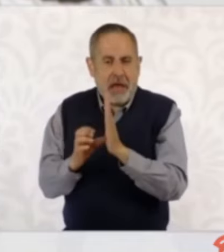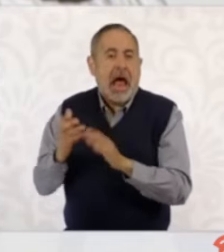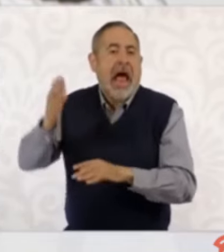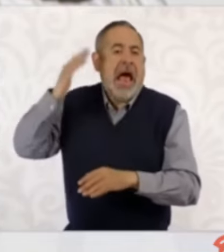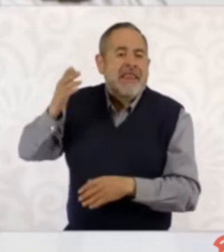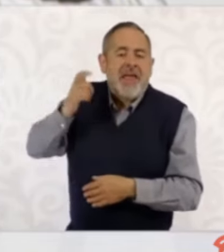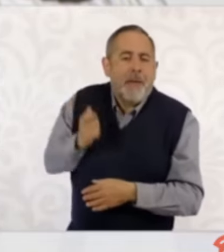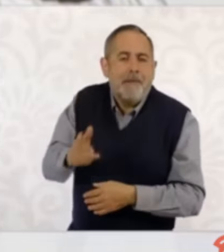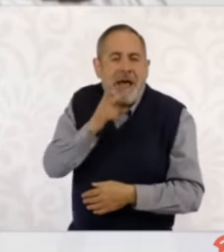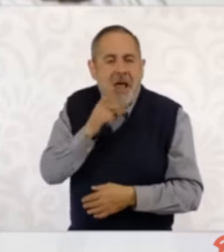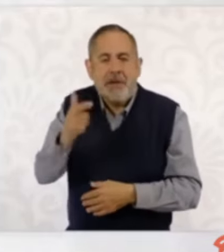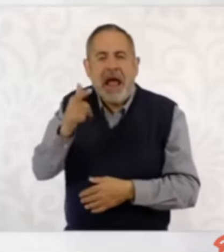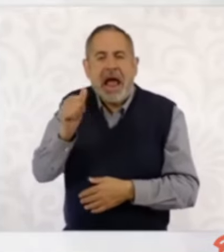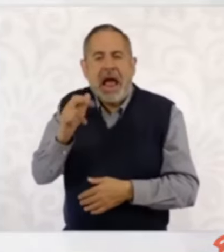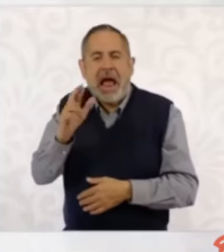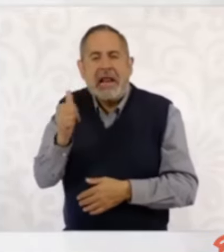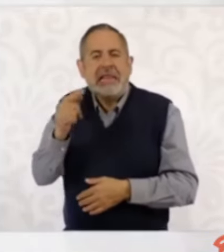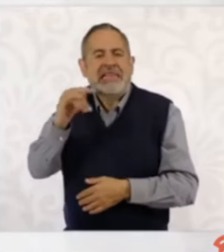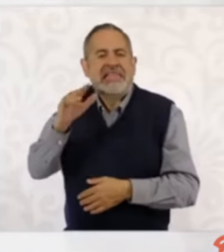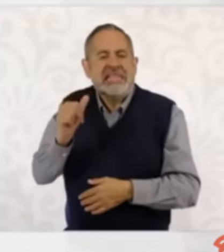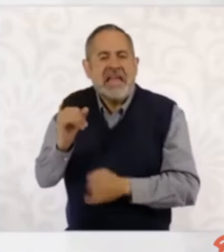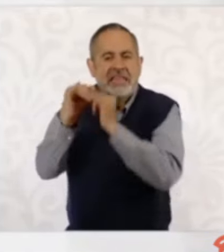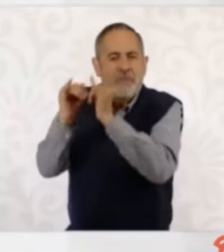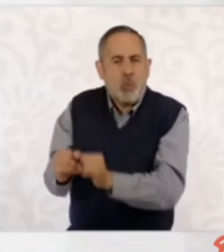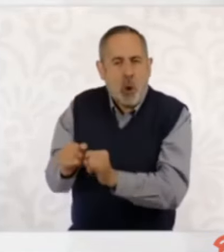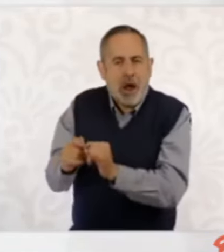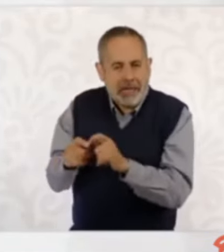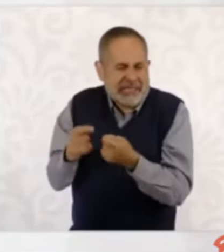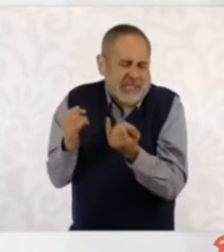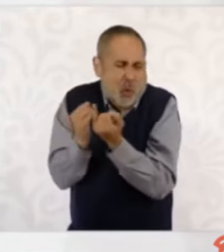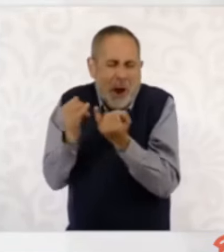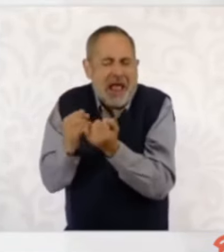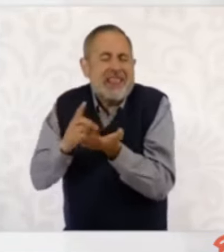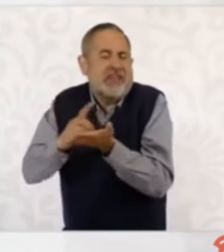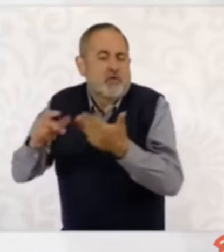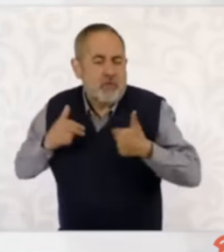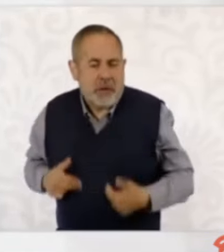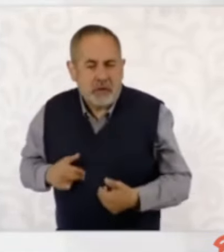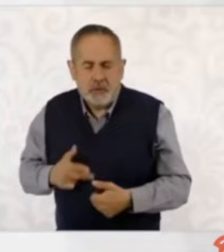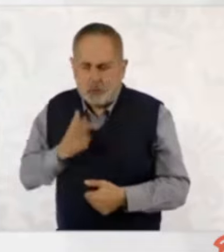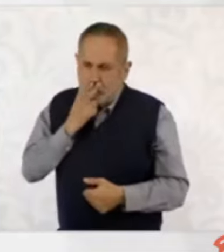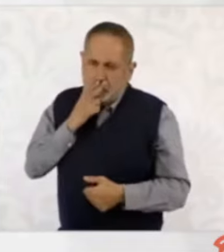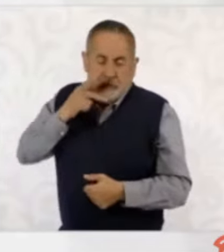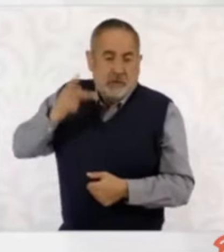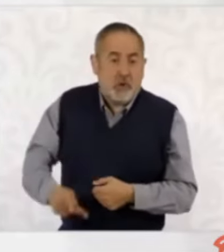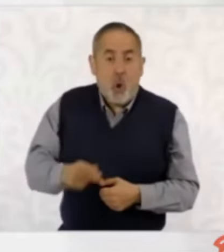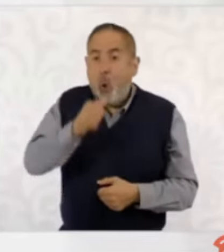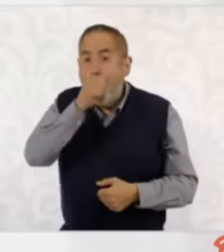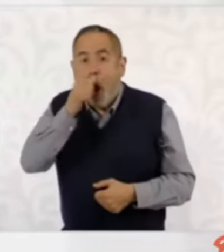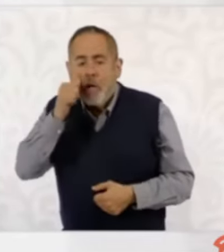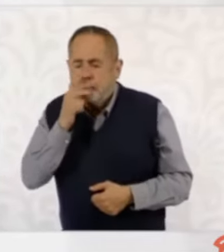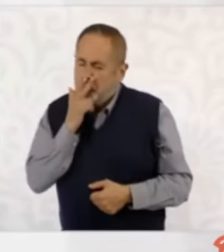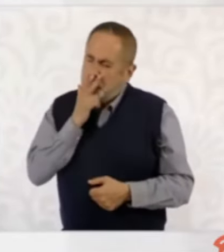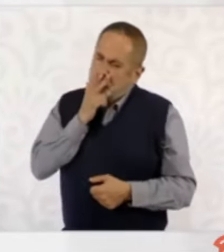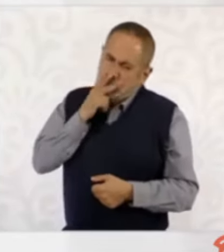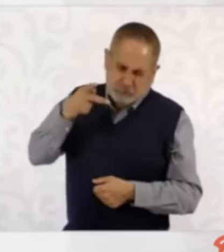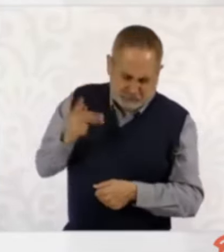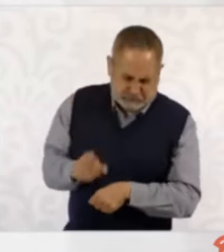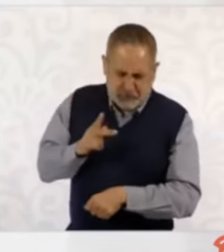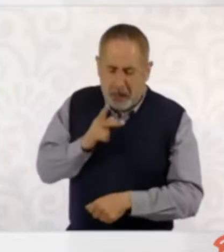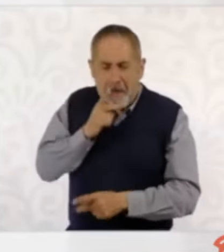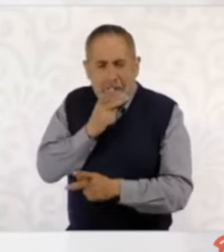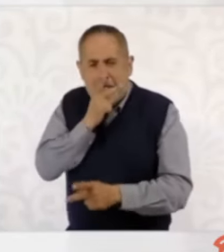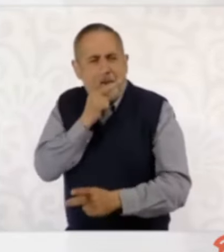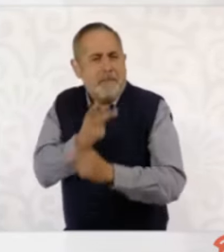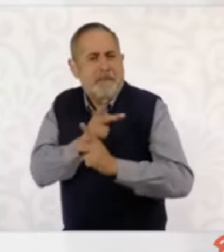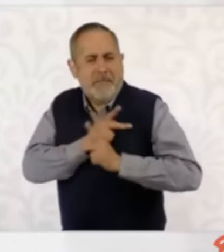garantías individuales, viene de ahí. Y el profundo sentido de patriotismo de Juárez, que en todo